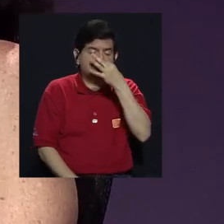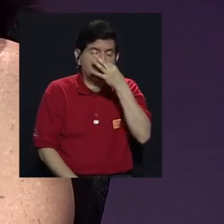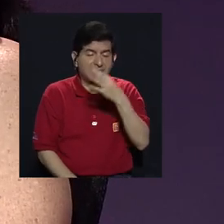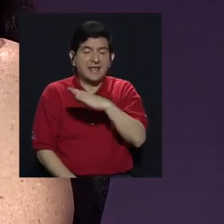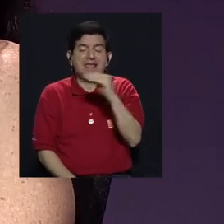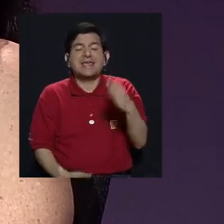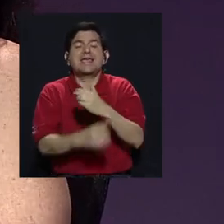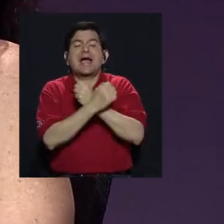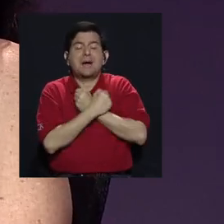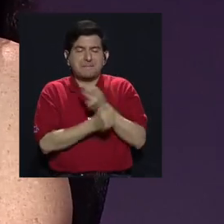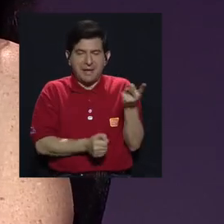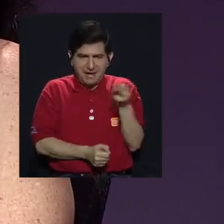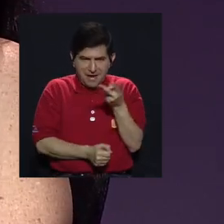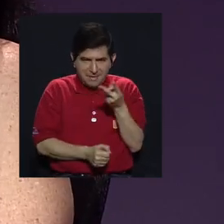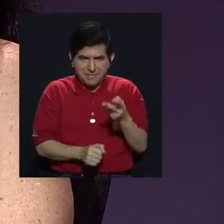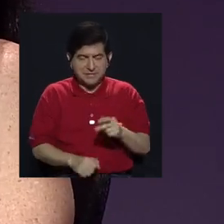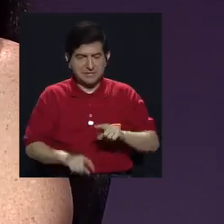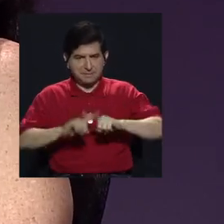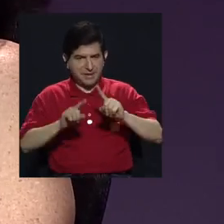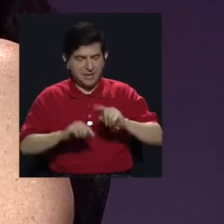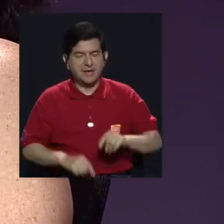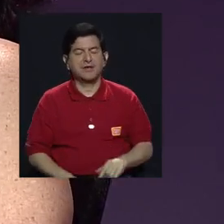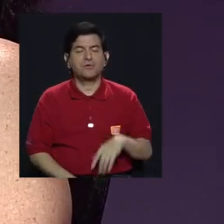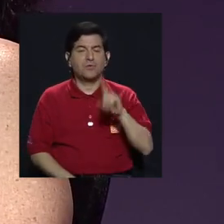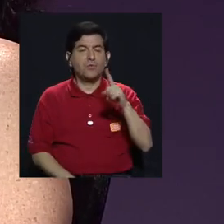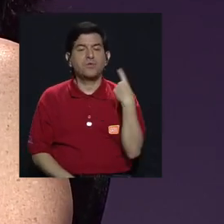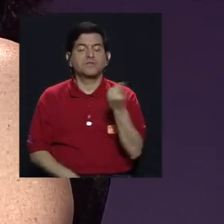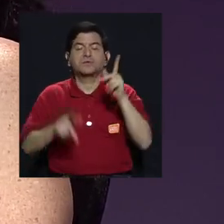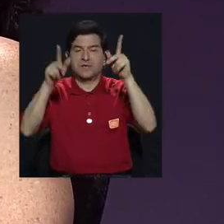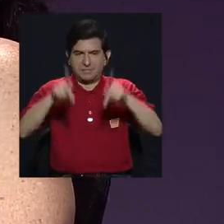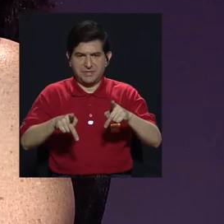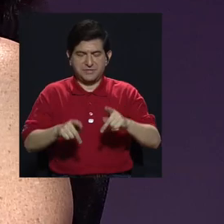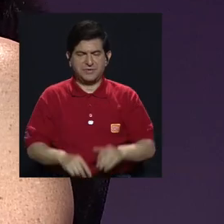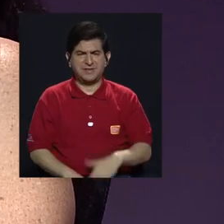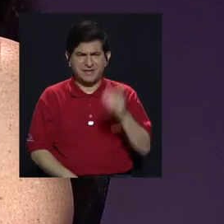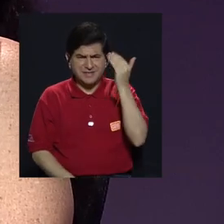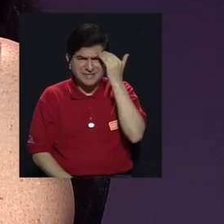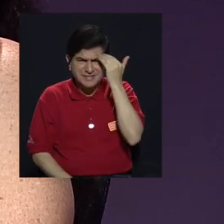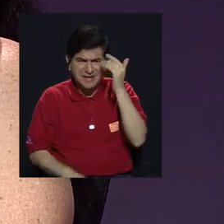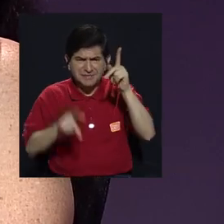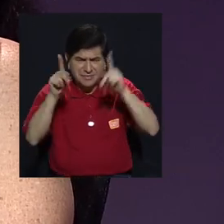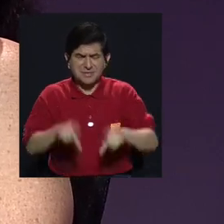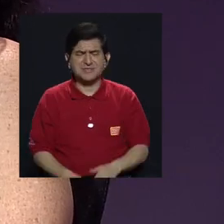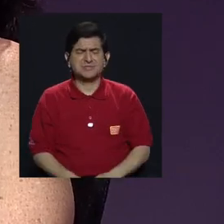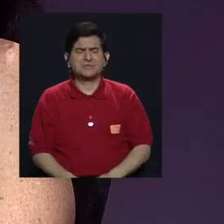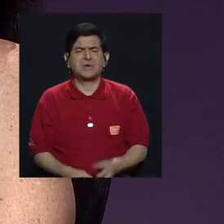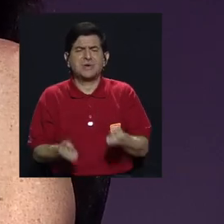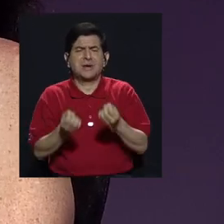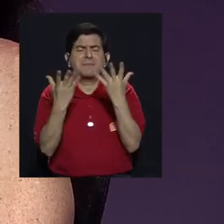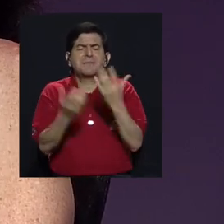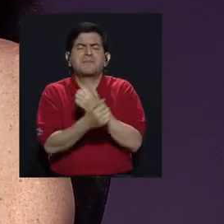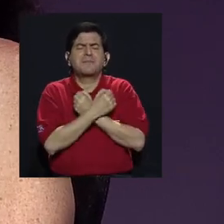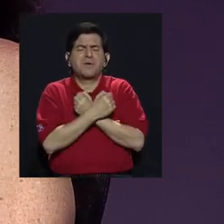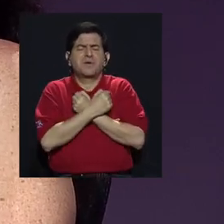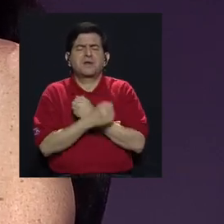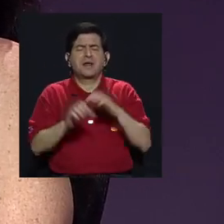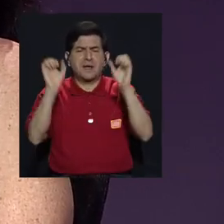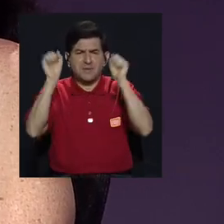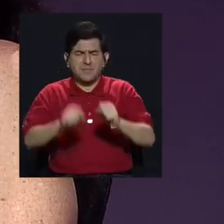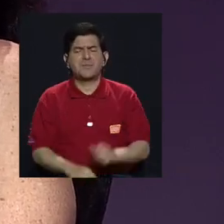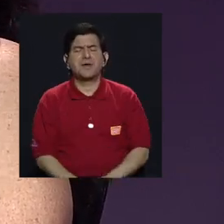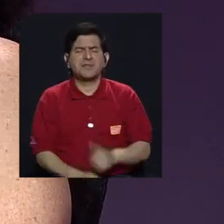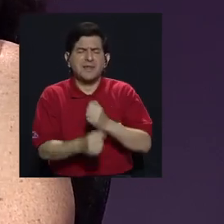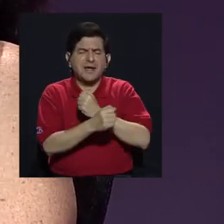y amar, las dos cosas que son diferentes, a una sola persona. Pero se sabe que la gente poliamorosa puede enamorarse,